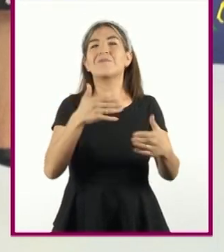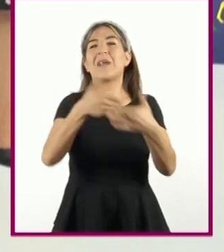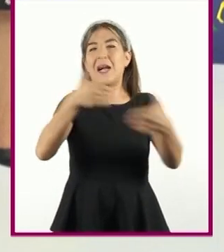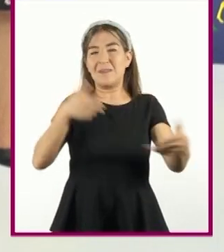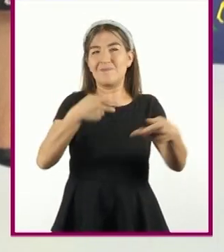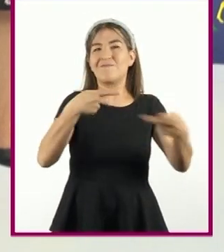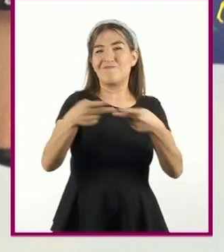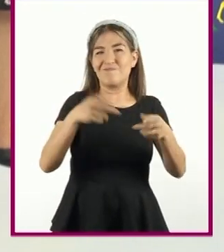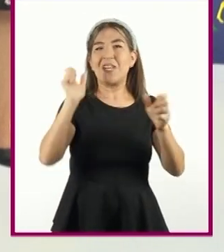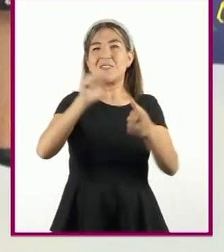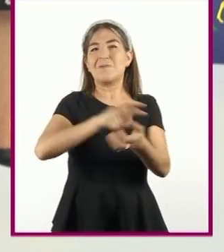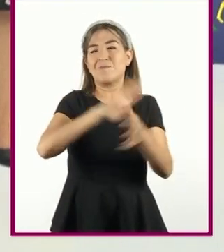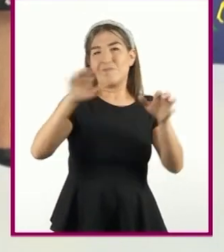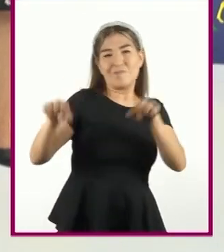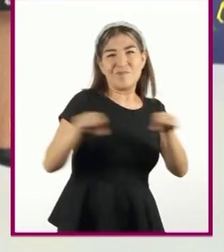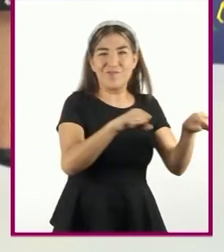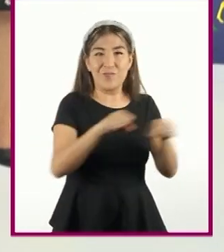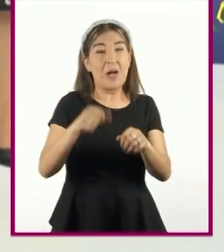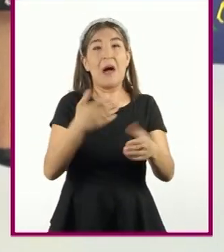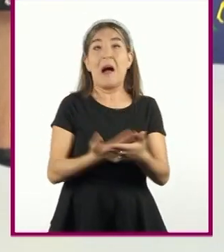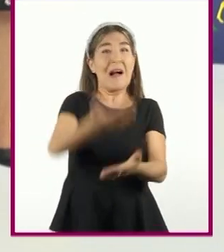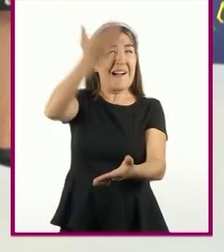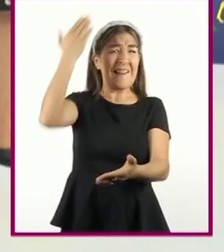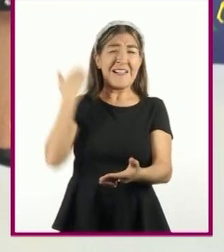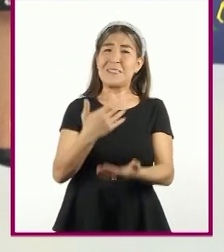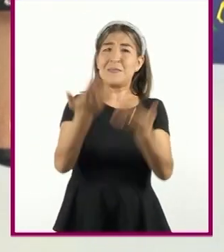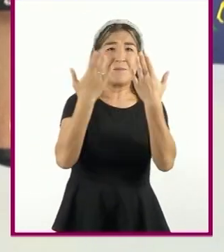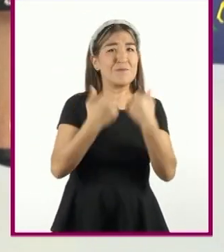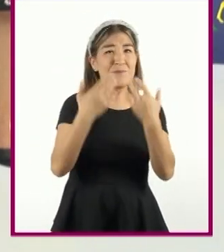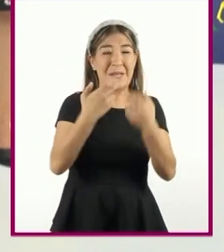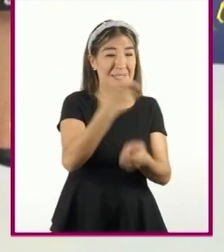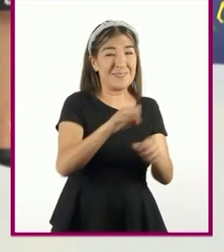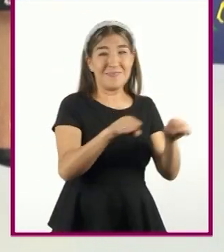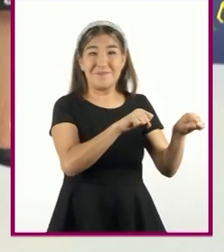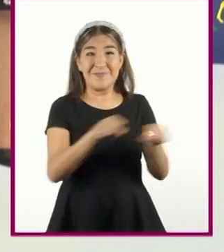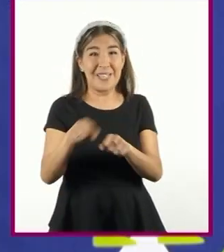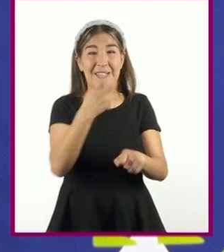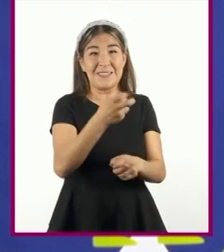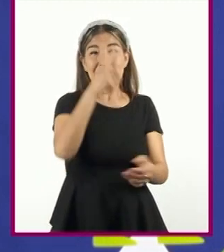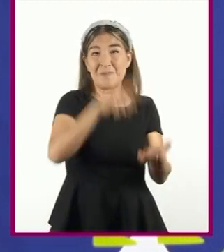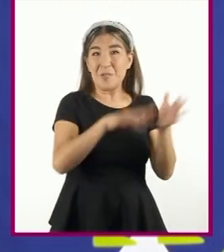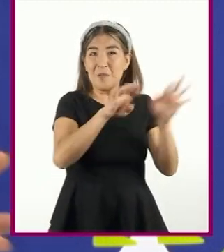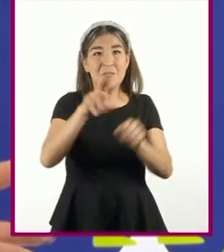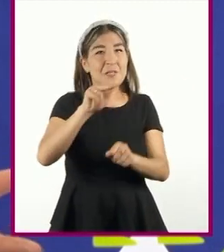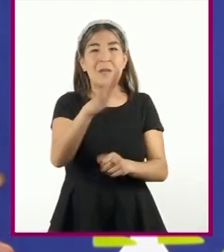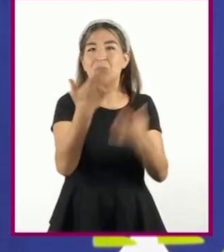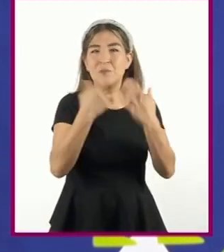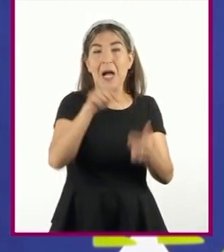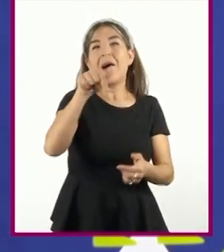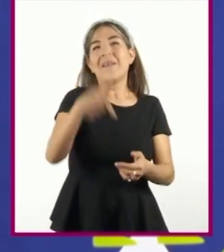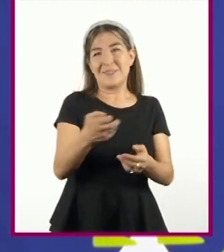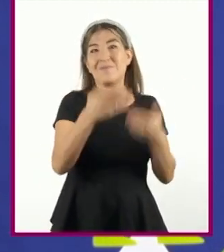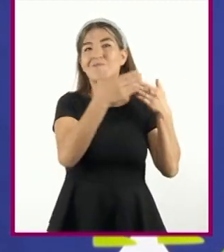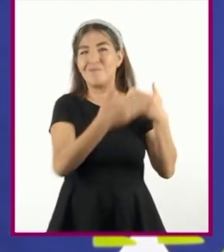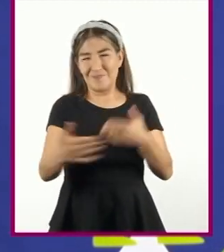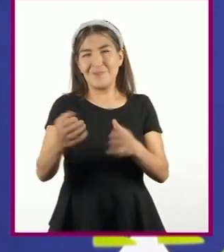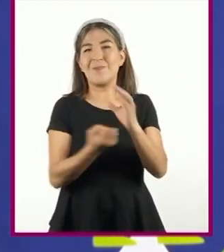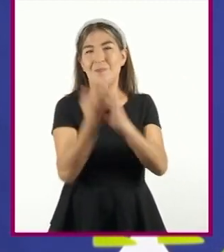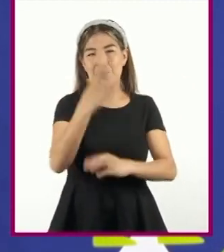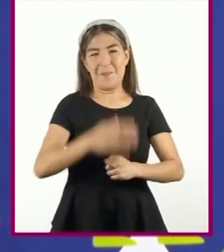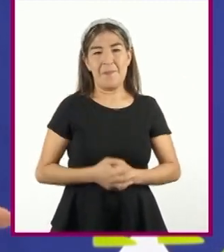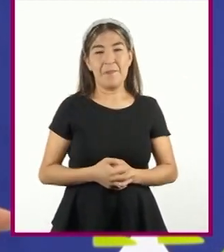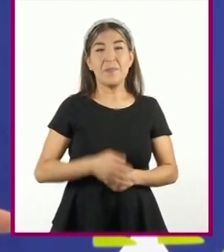CENAPRED, organismos que no existían antes del catastrófico suceso. Lo estudiado en esta